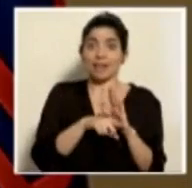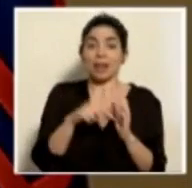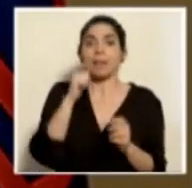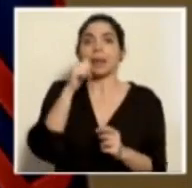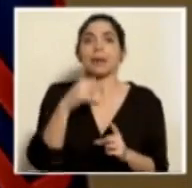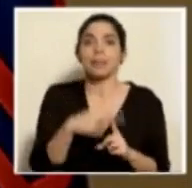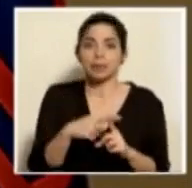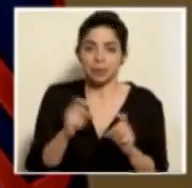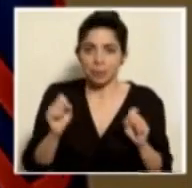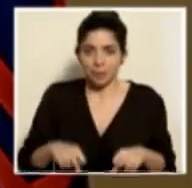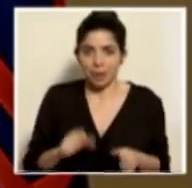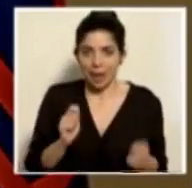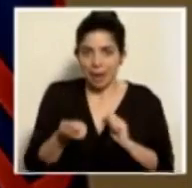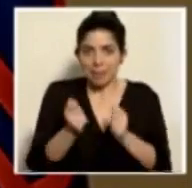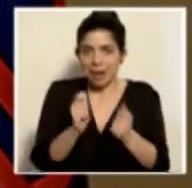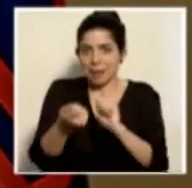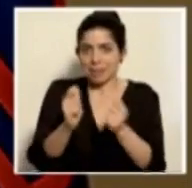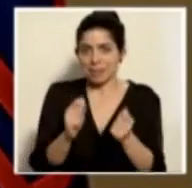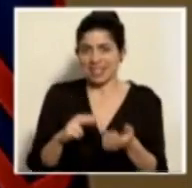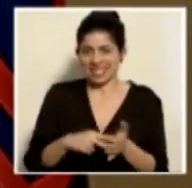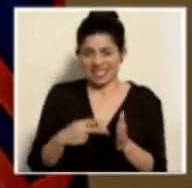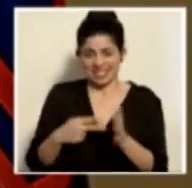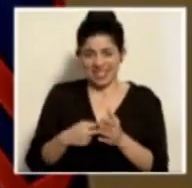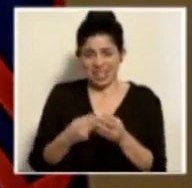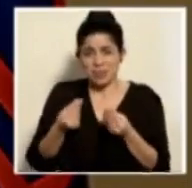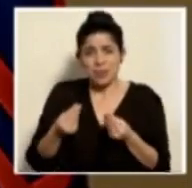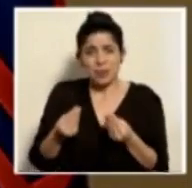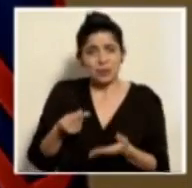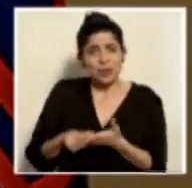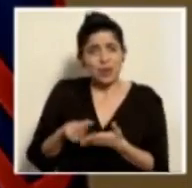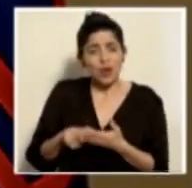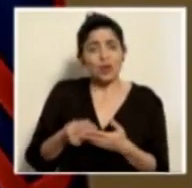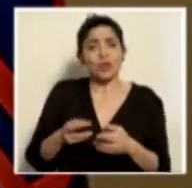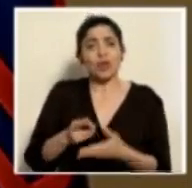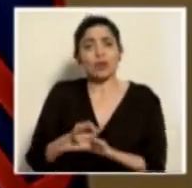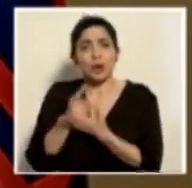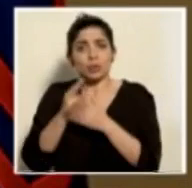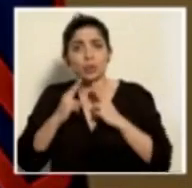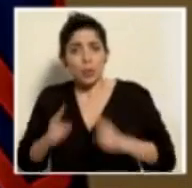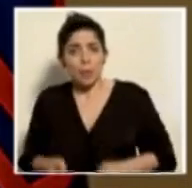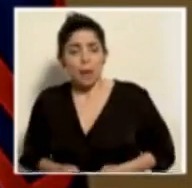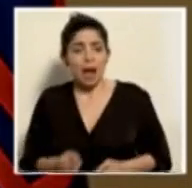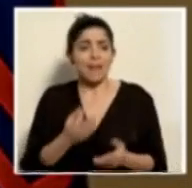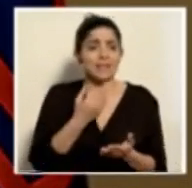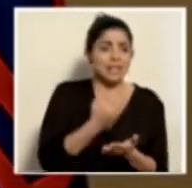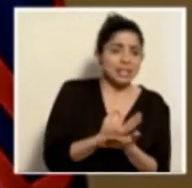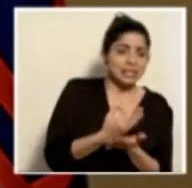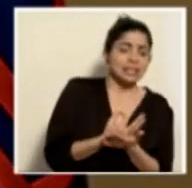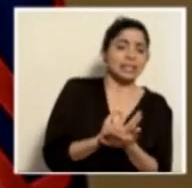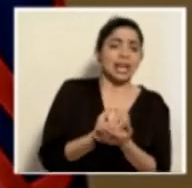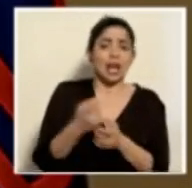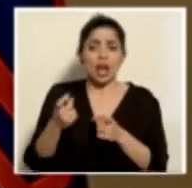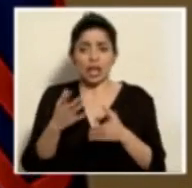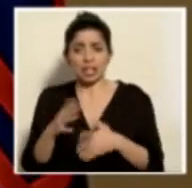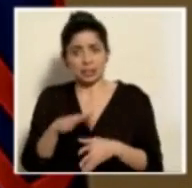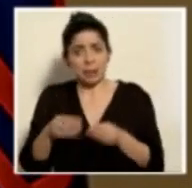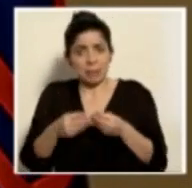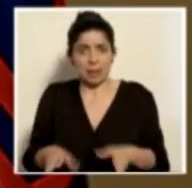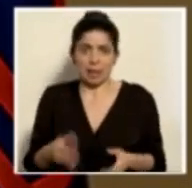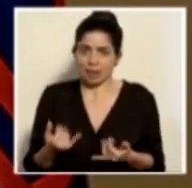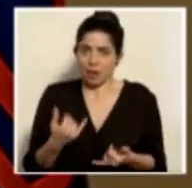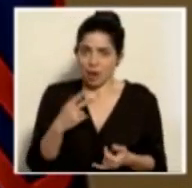salir positiva. Eso consumiría una enorme cantidad de recurso humano, financiero y logístico que no